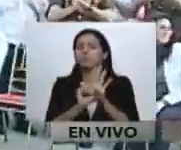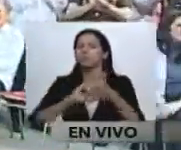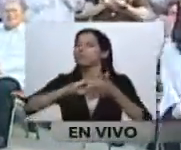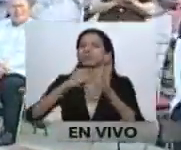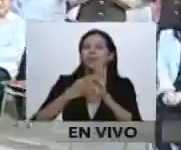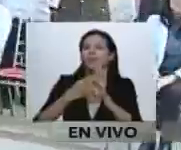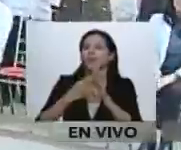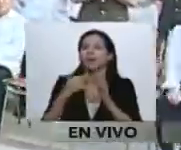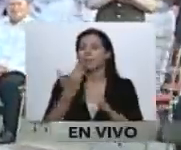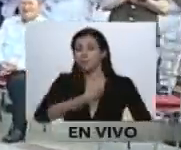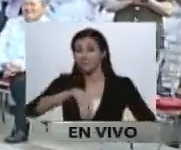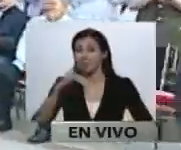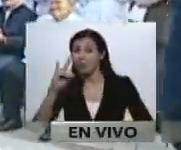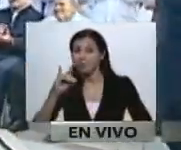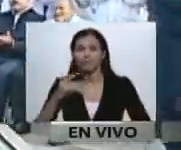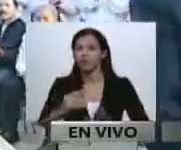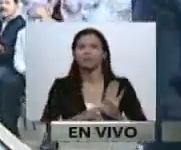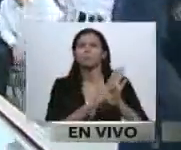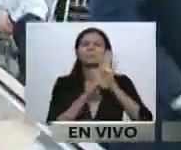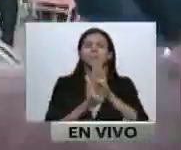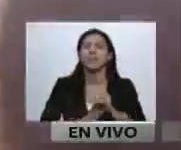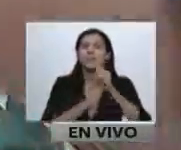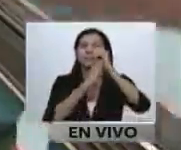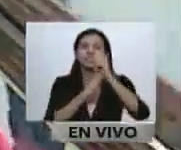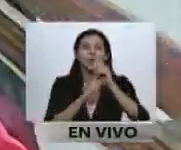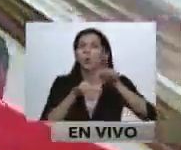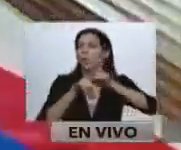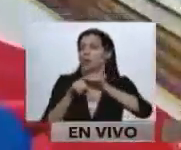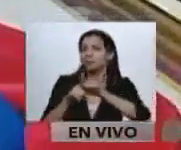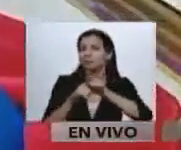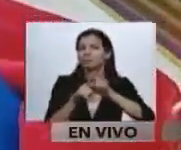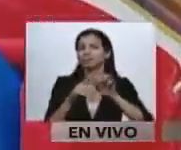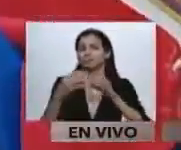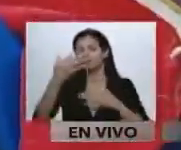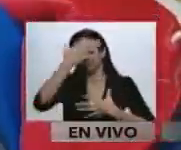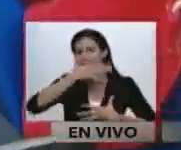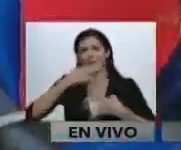movimiento de los pueblos originarios, de los pueblos ancestrales de